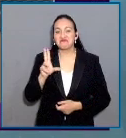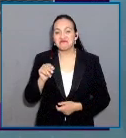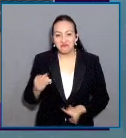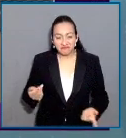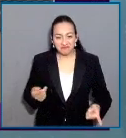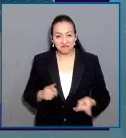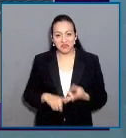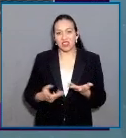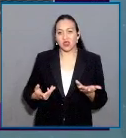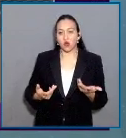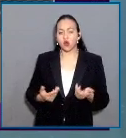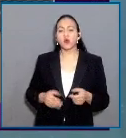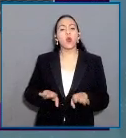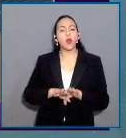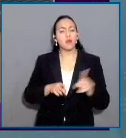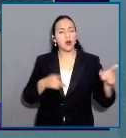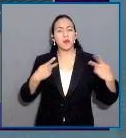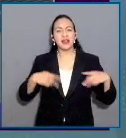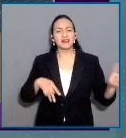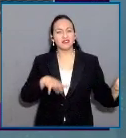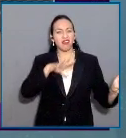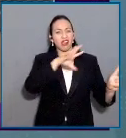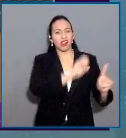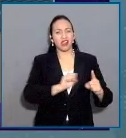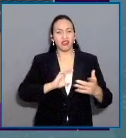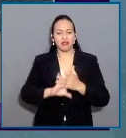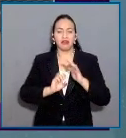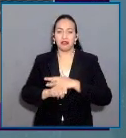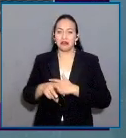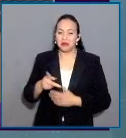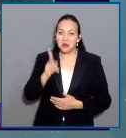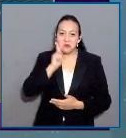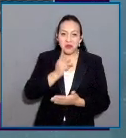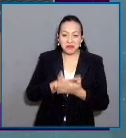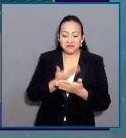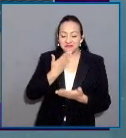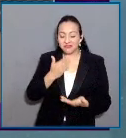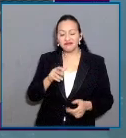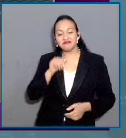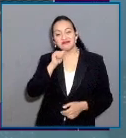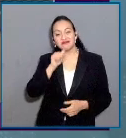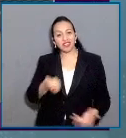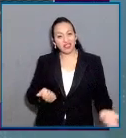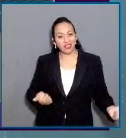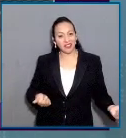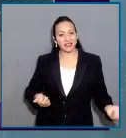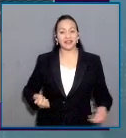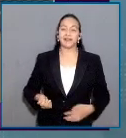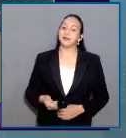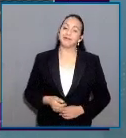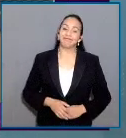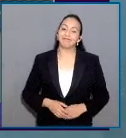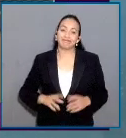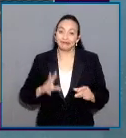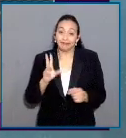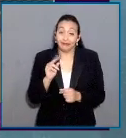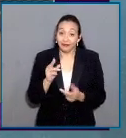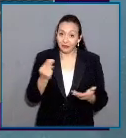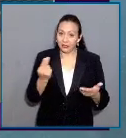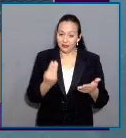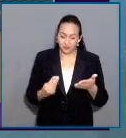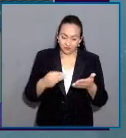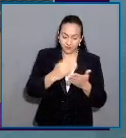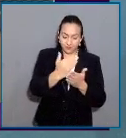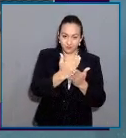detención arbitraria o injustificada, bueno, lo que se convierte esas disposiciones constitucionales es en un arma de